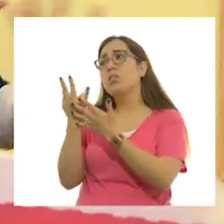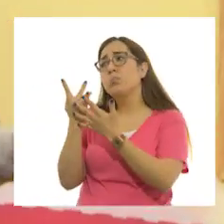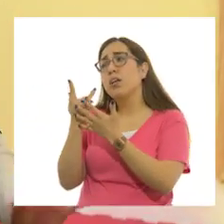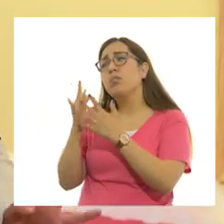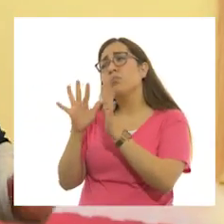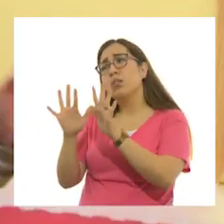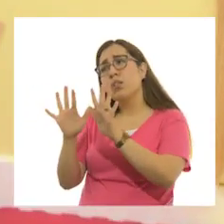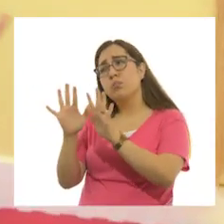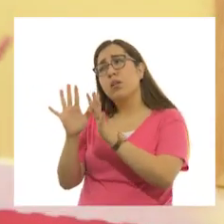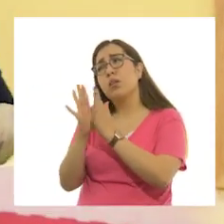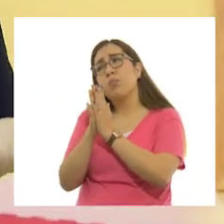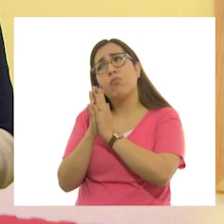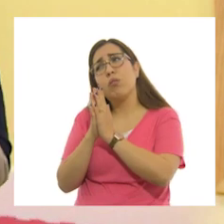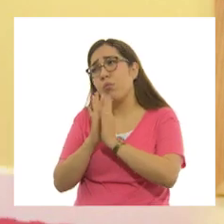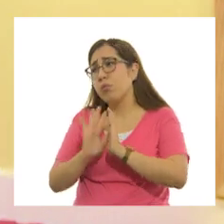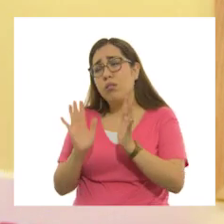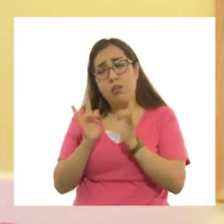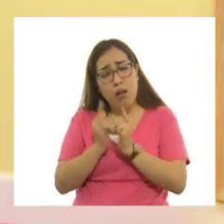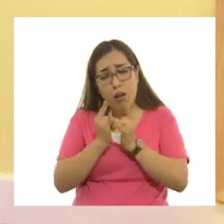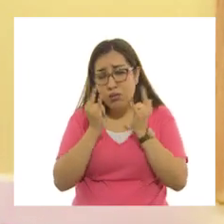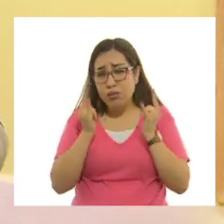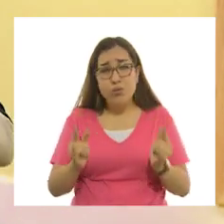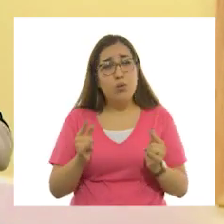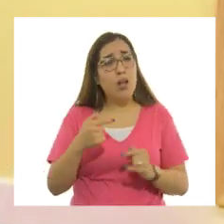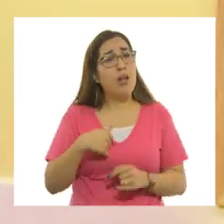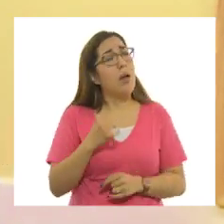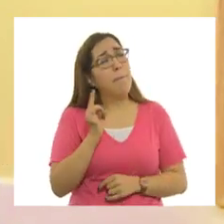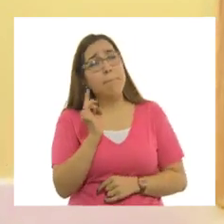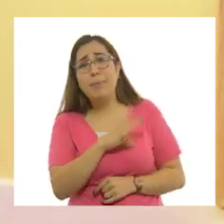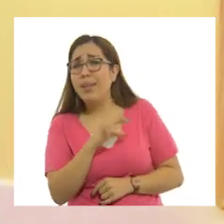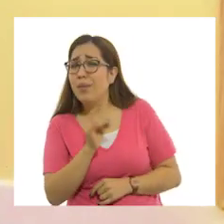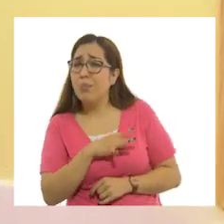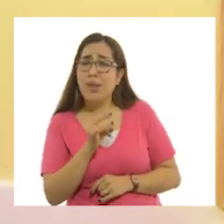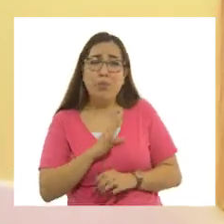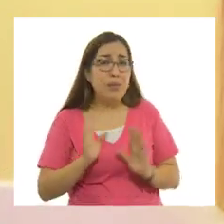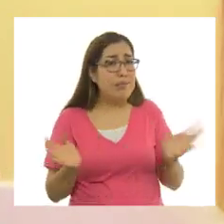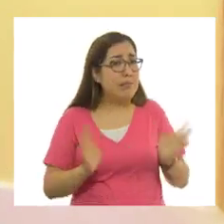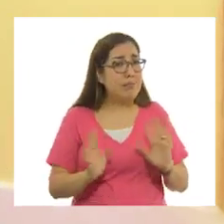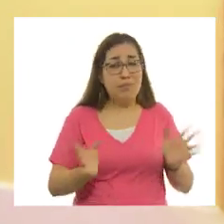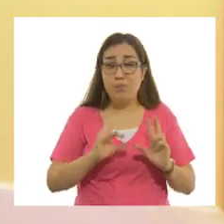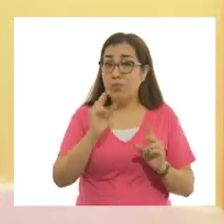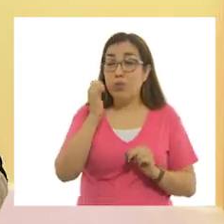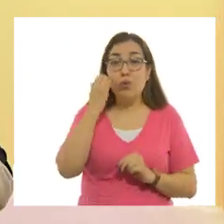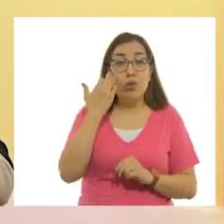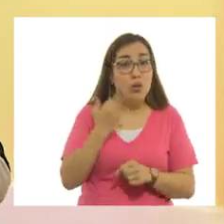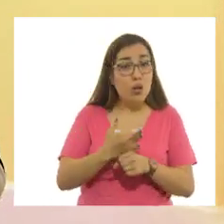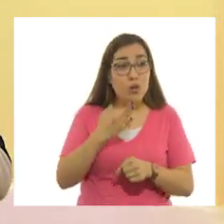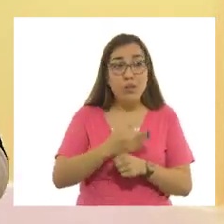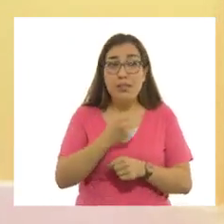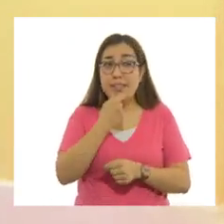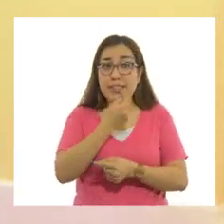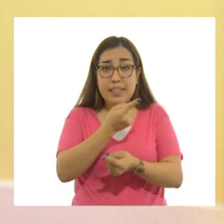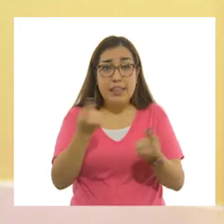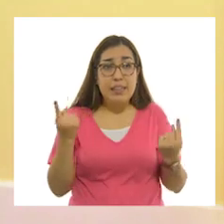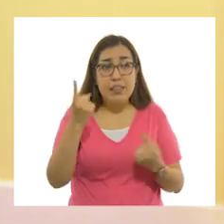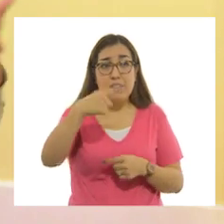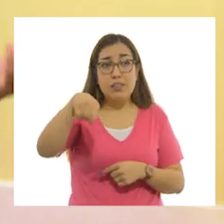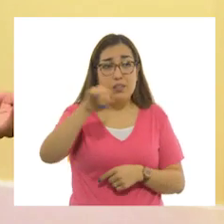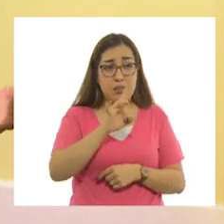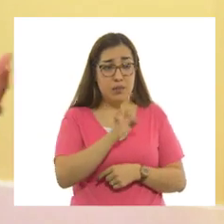por favor esta historia se escucha un poco tenebroso y la verdad yo no quisiera que las niñas y los niños se espanten escuchando sobre